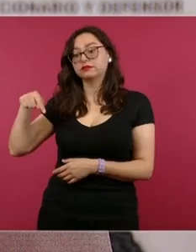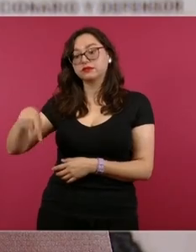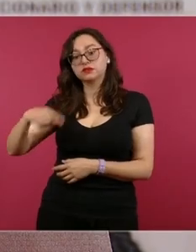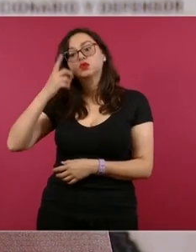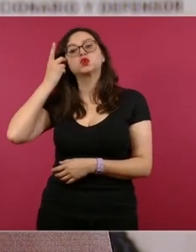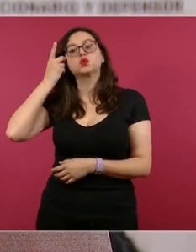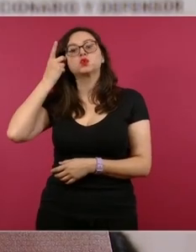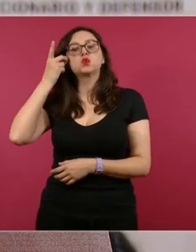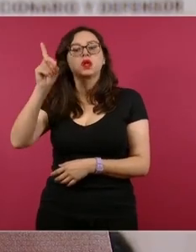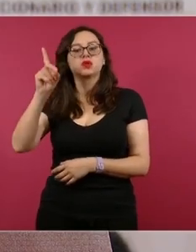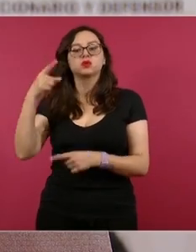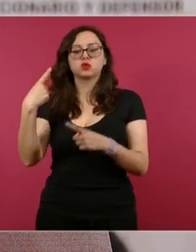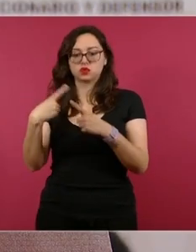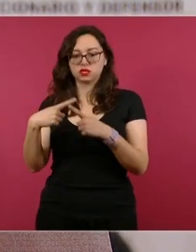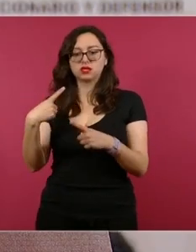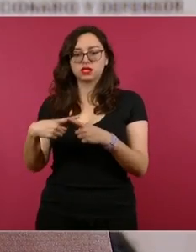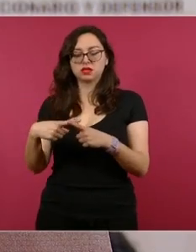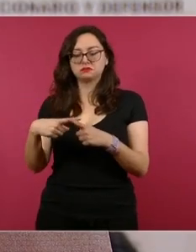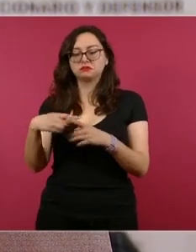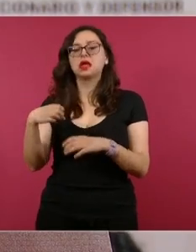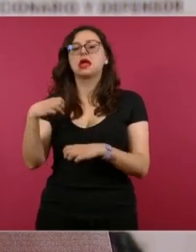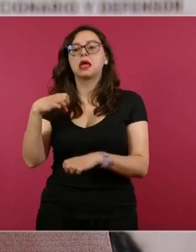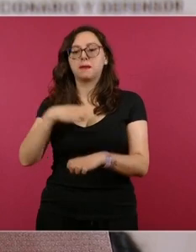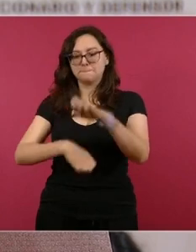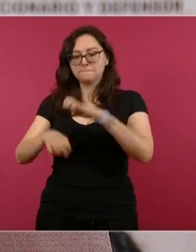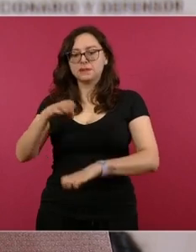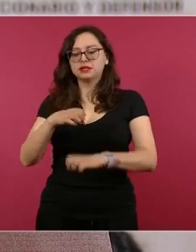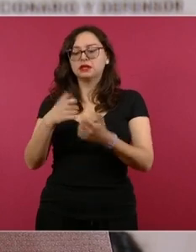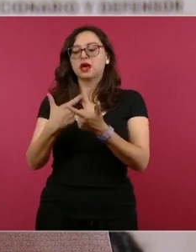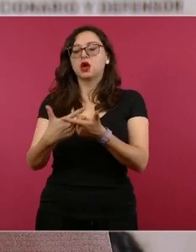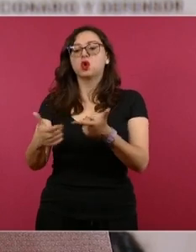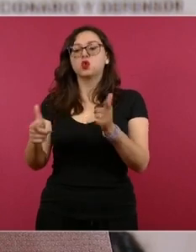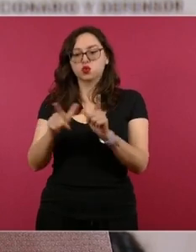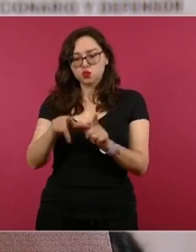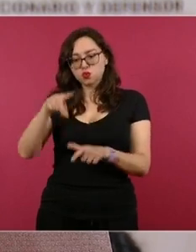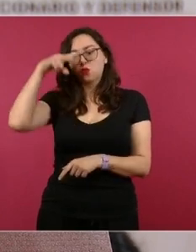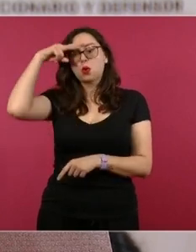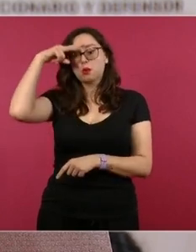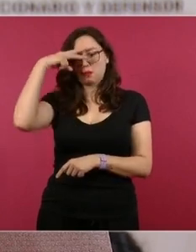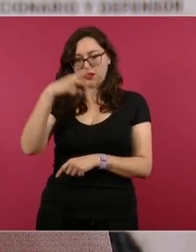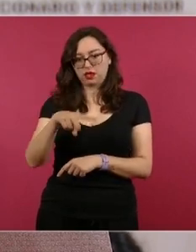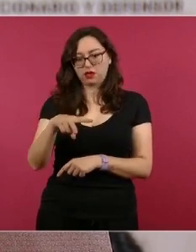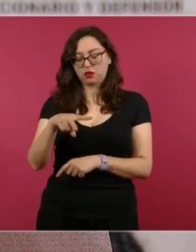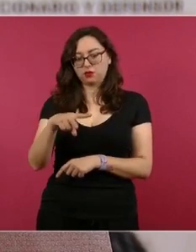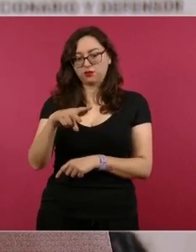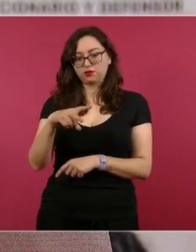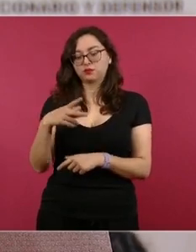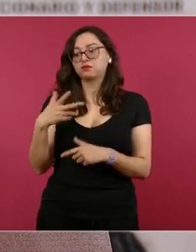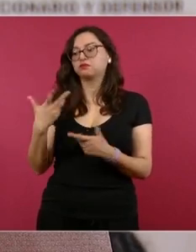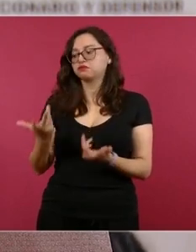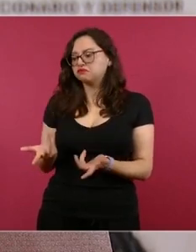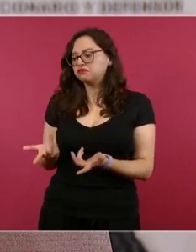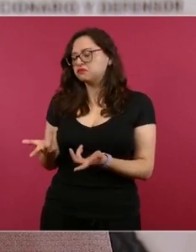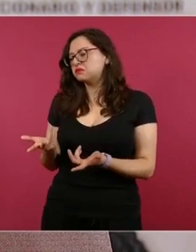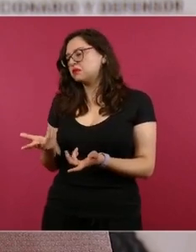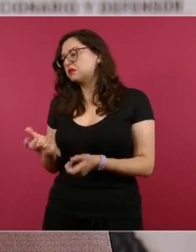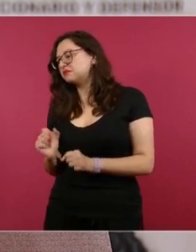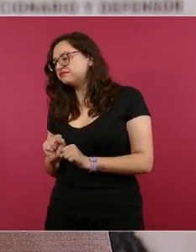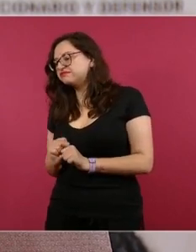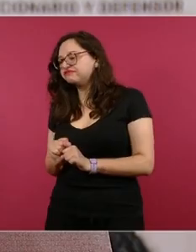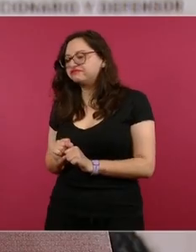hizo muy tibios intentos para rescatar, intentos que no tenían